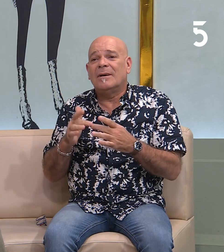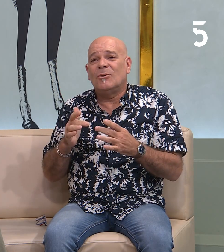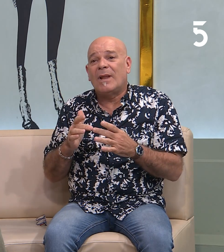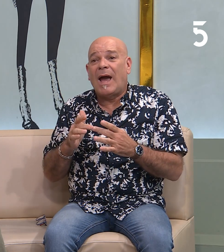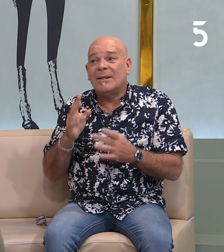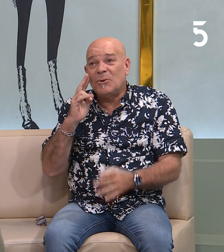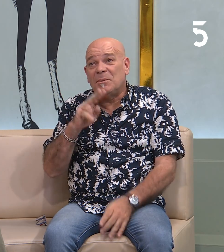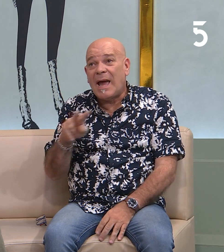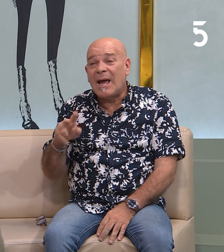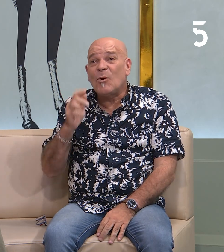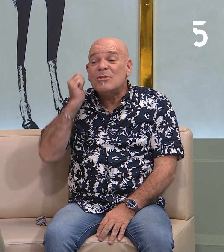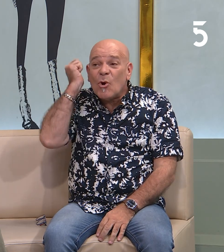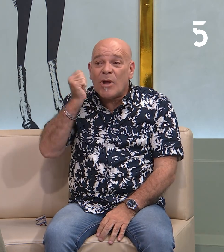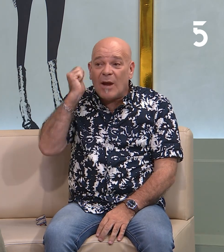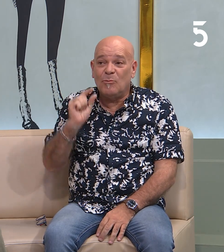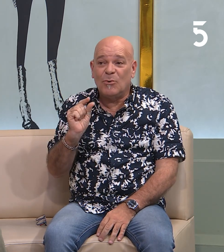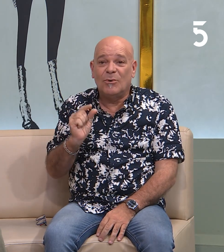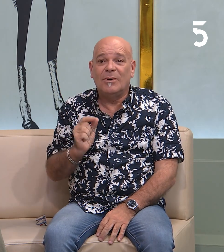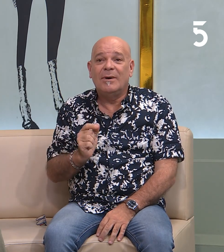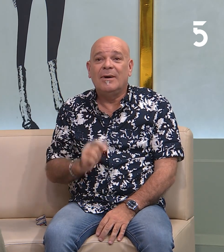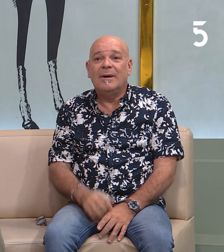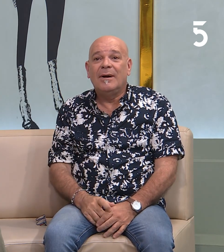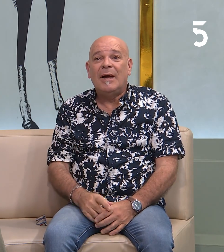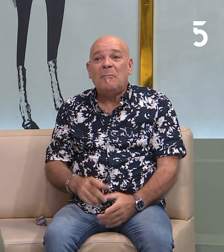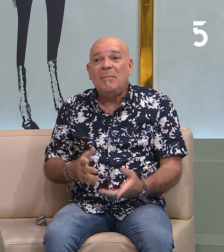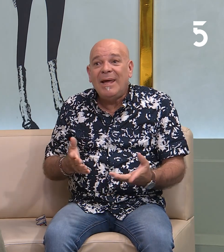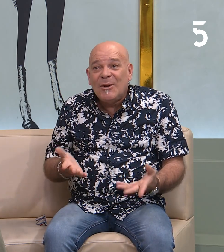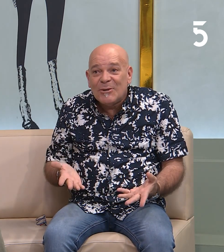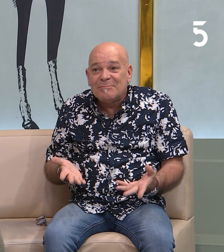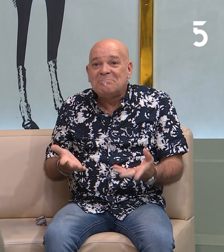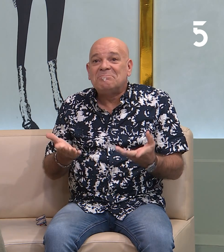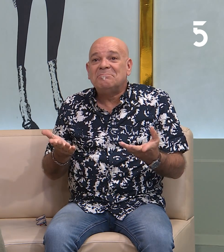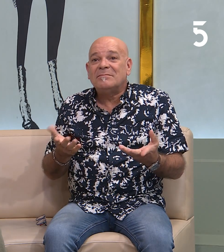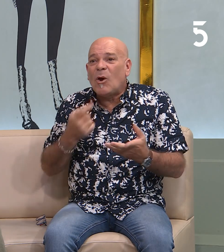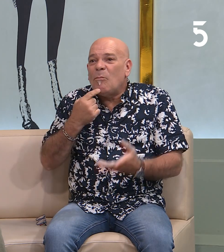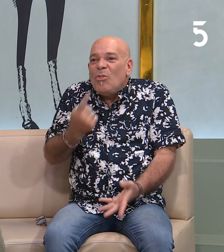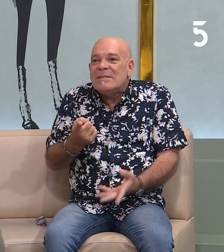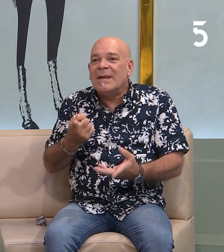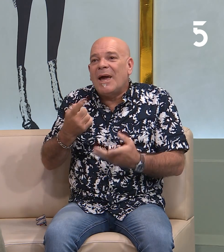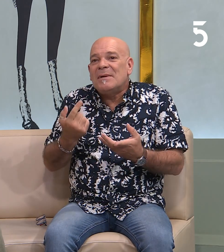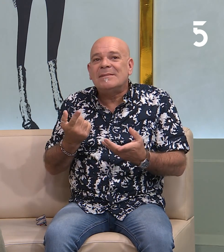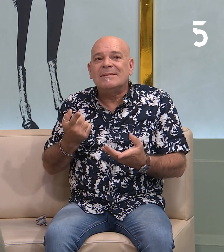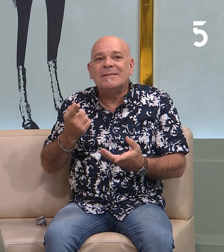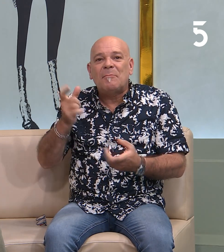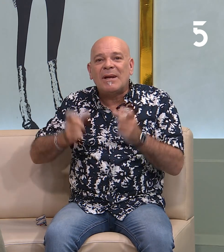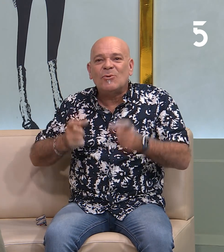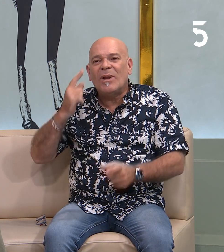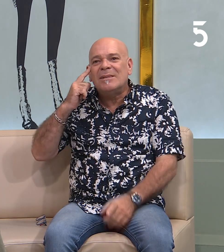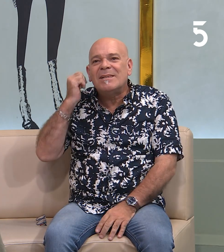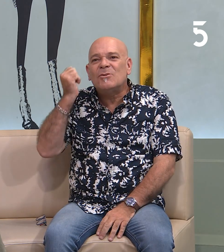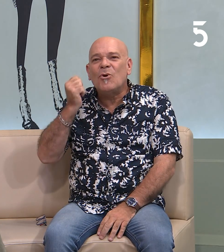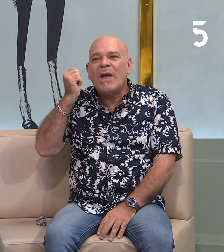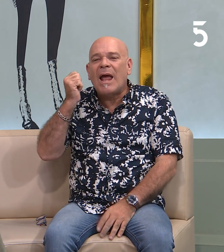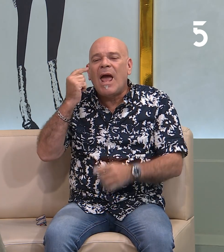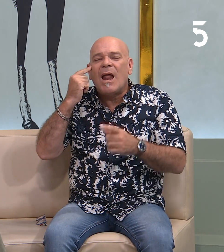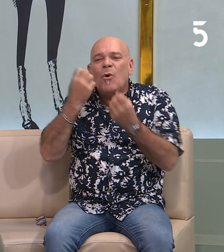muchísimos años atrás a estudiantes y soñaba y ayudaba y trabajaba, y bueno, es como decir,